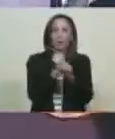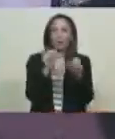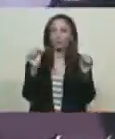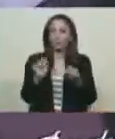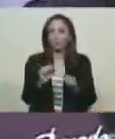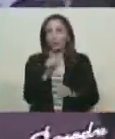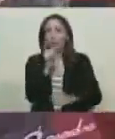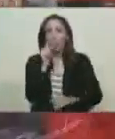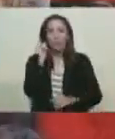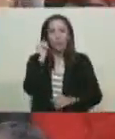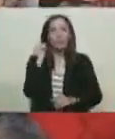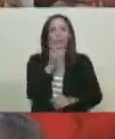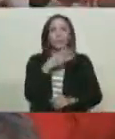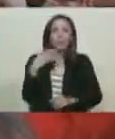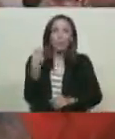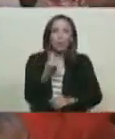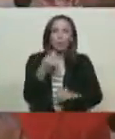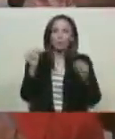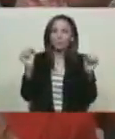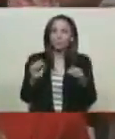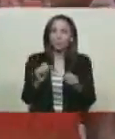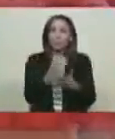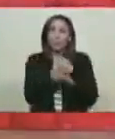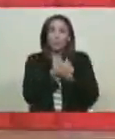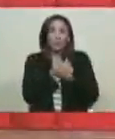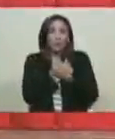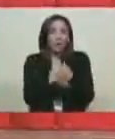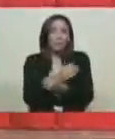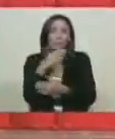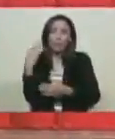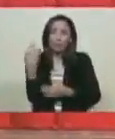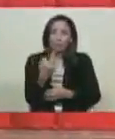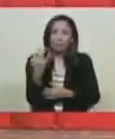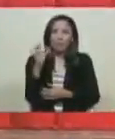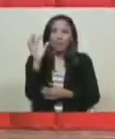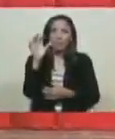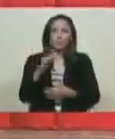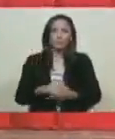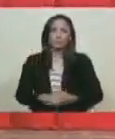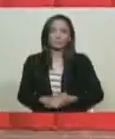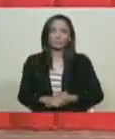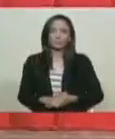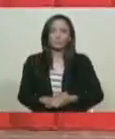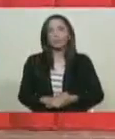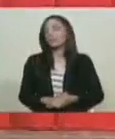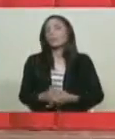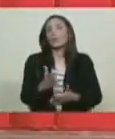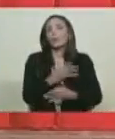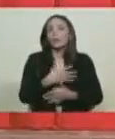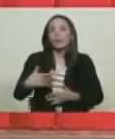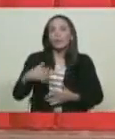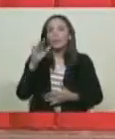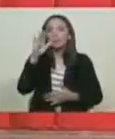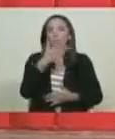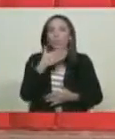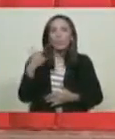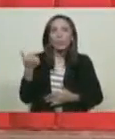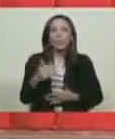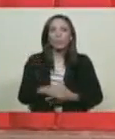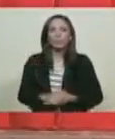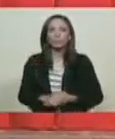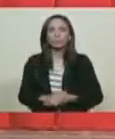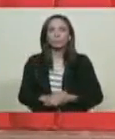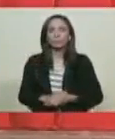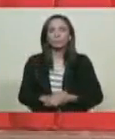de la juventud, de los que aman la patria de verdad, de los que queremos futuro, de los que tenemos